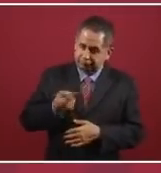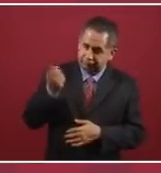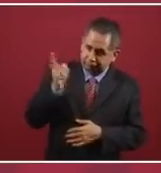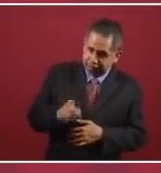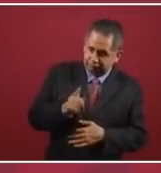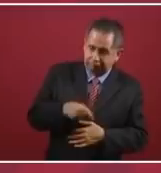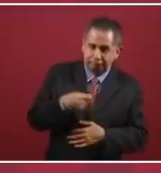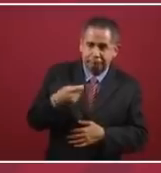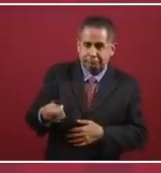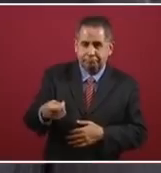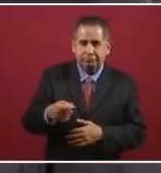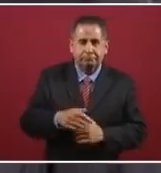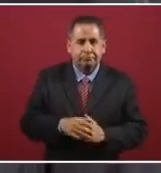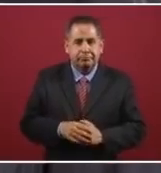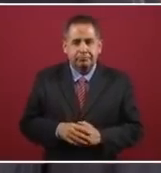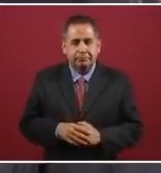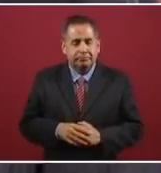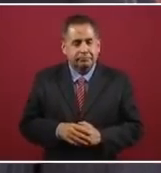que